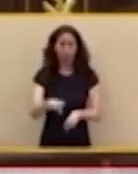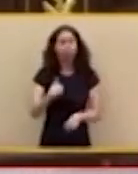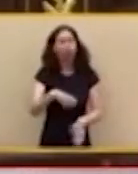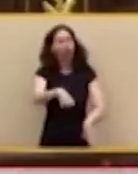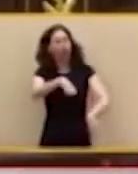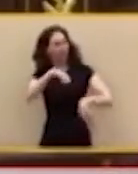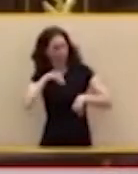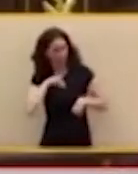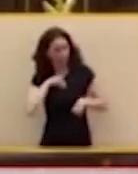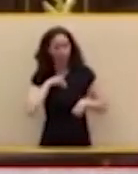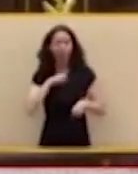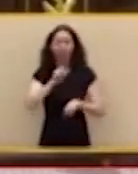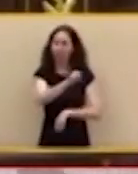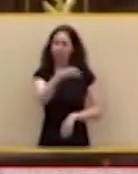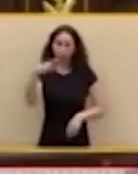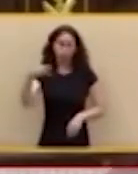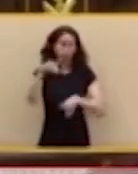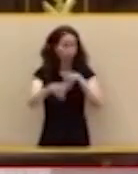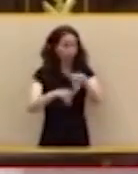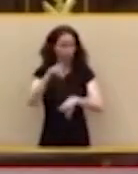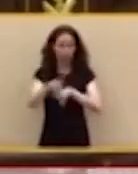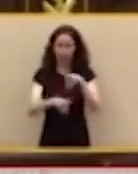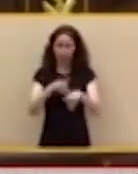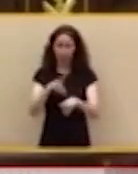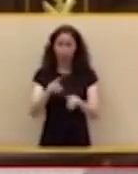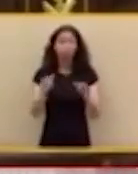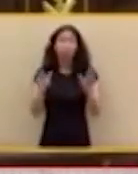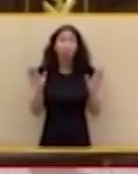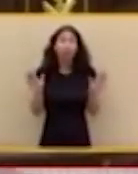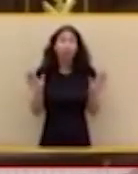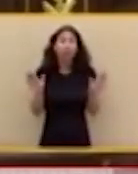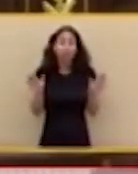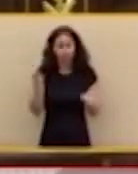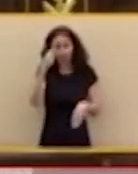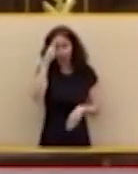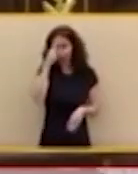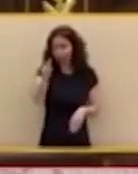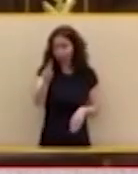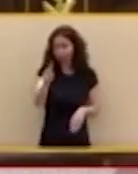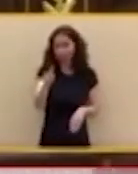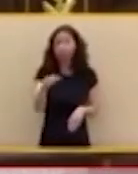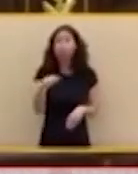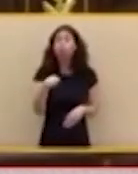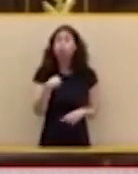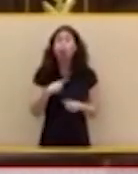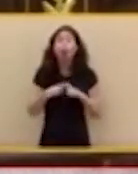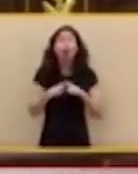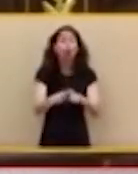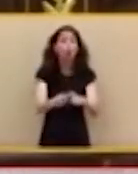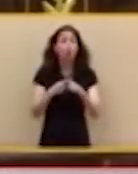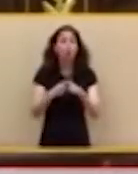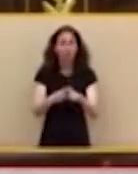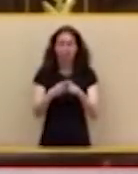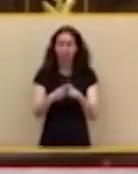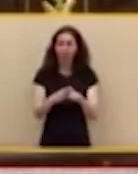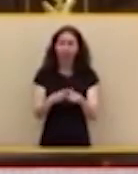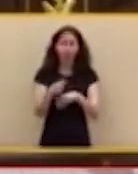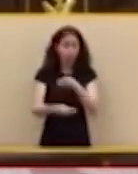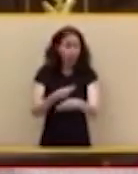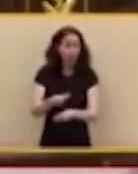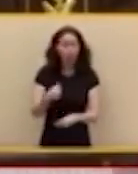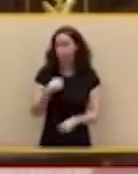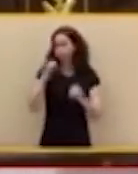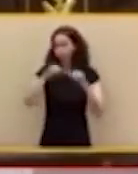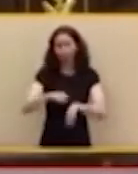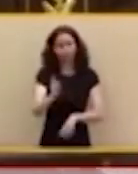¿También los de España son mis cuates? No, los de Pepe creo que Los corruptos de México son tus cuates. no, Los de México. Ok, házmela buena.